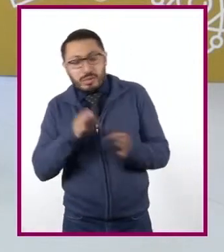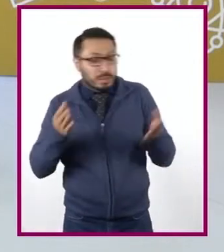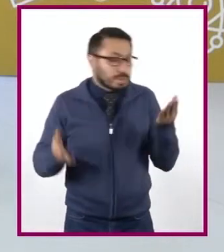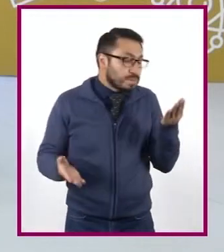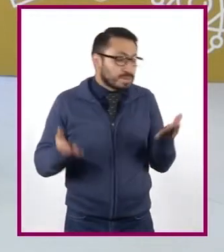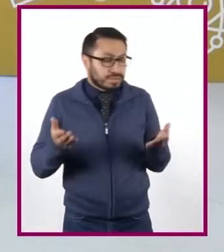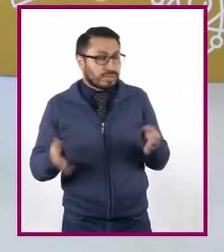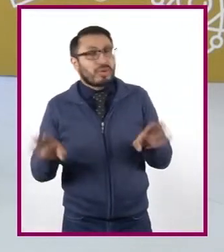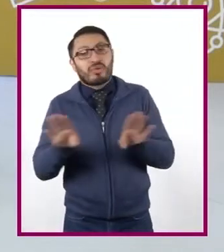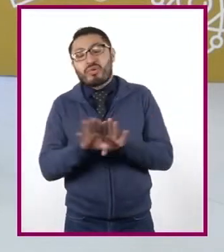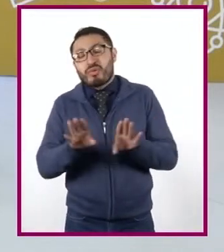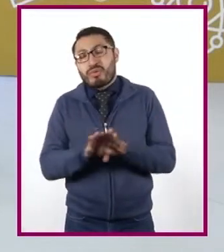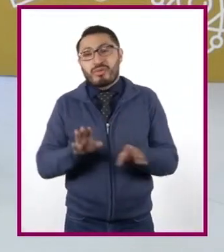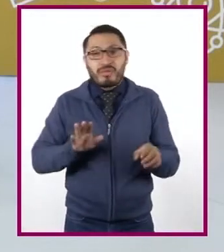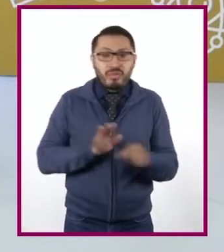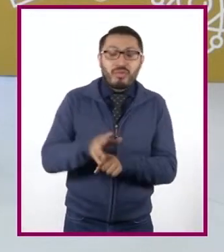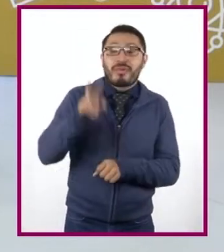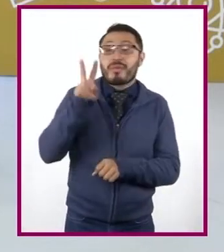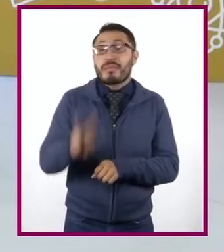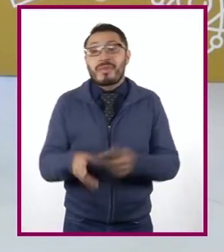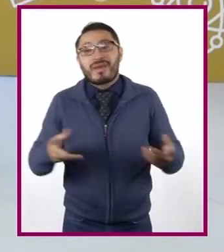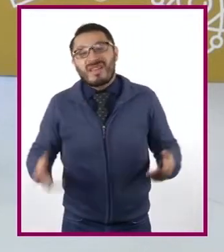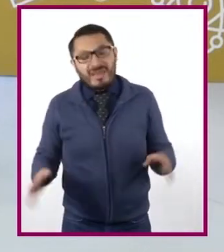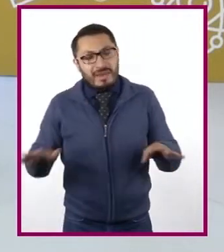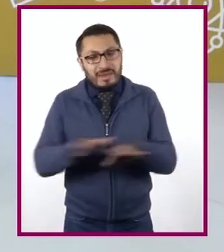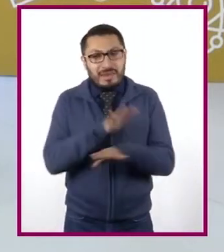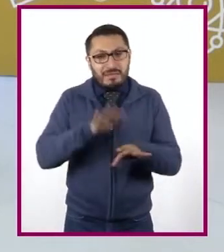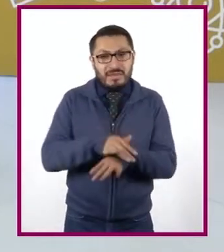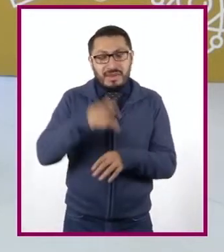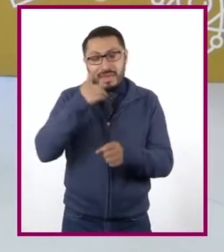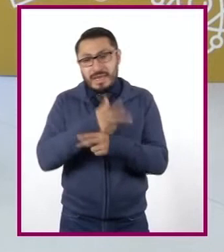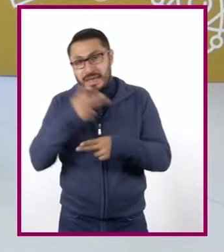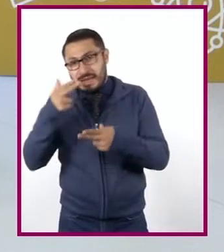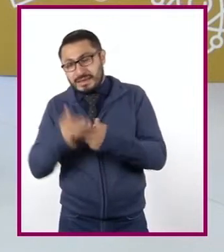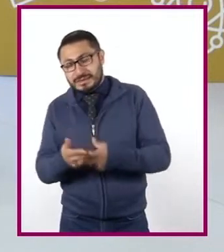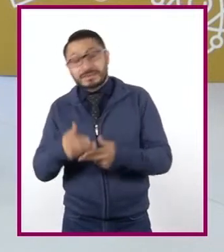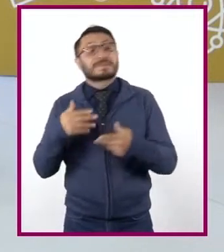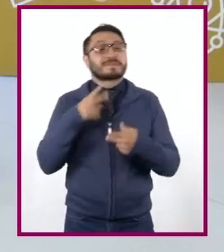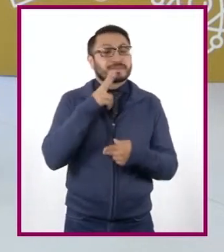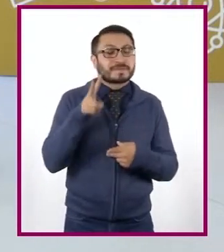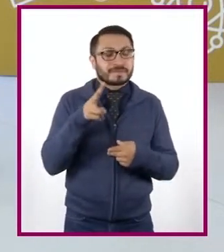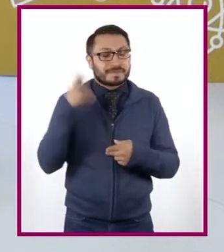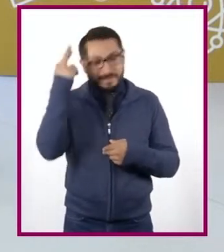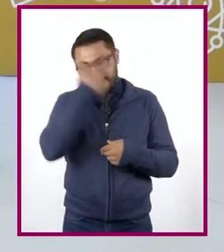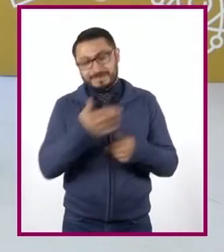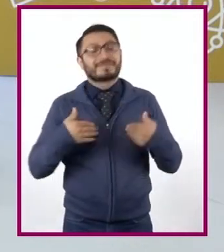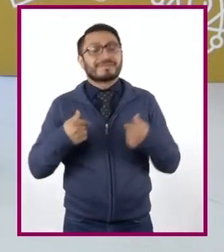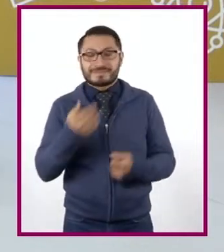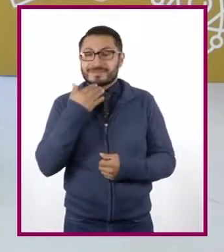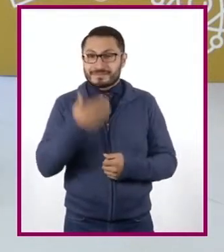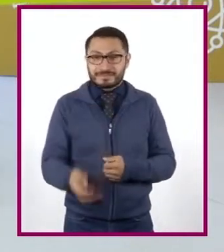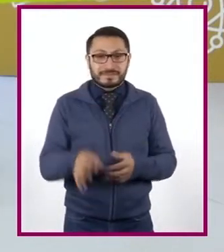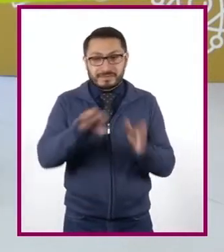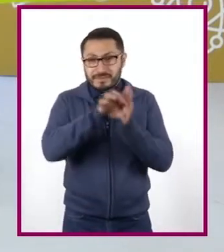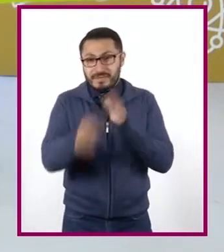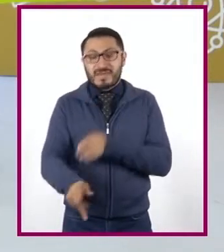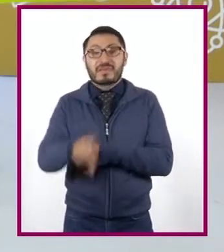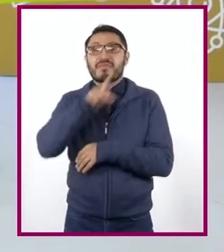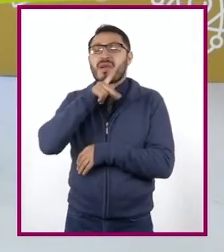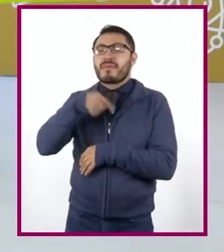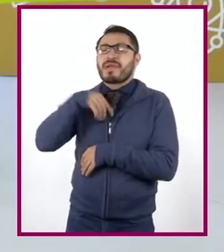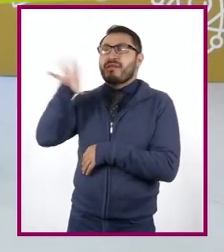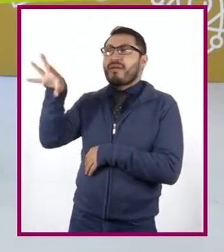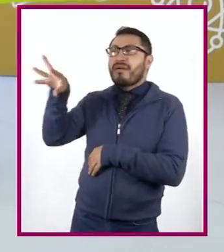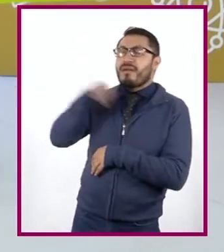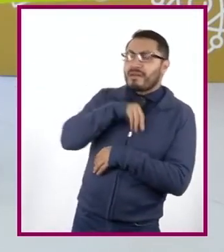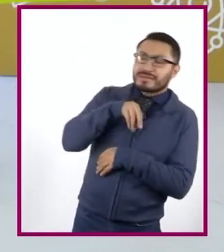y modificadas hasta encontrar explicaciones satisfactorias de los fenómenos estudiados. Cuando decimos, mi papá es mi modelo a seguir,